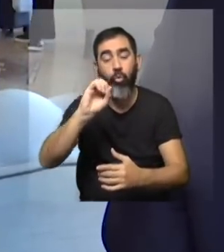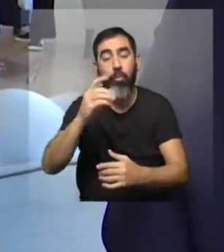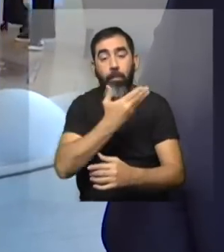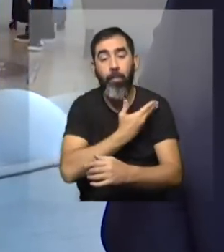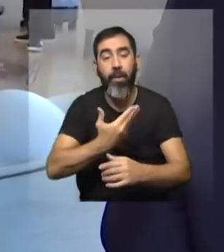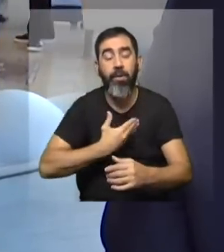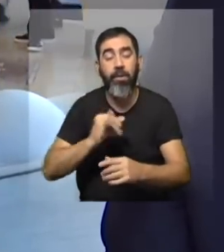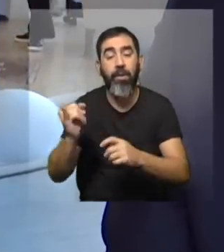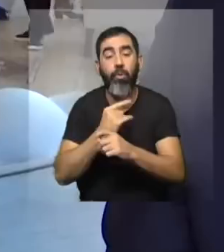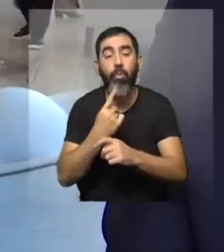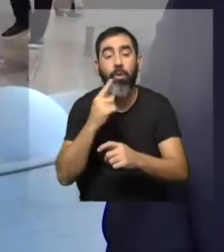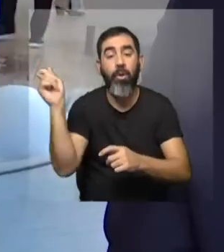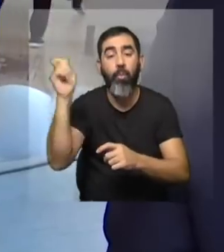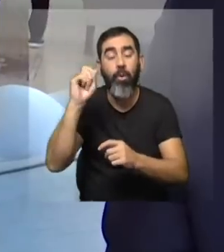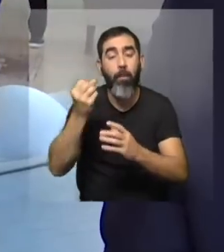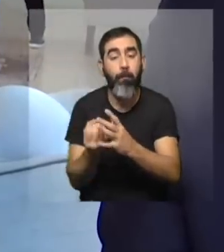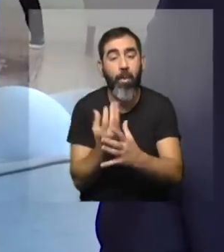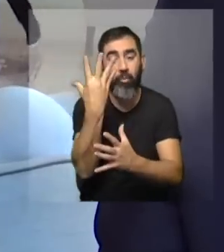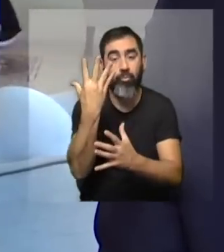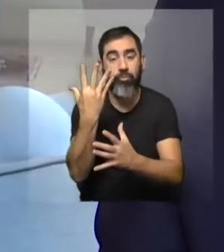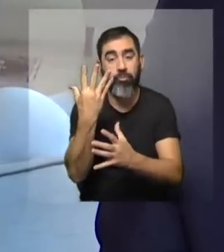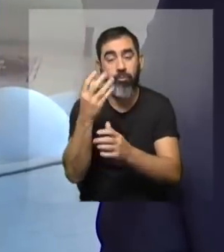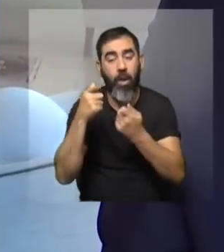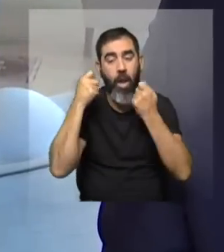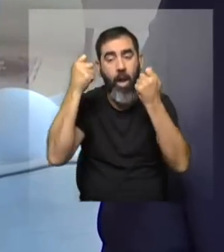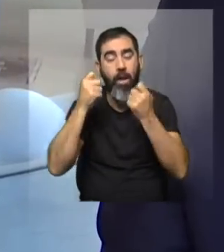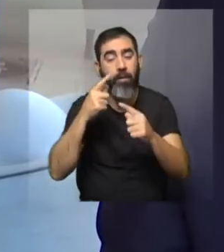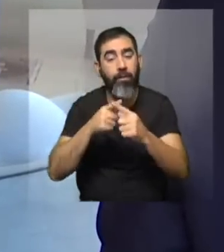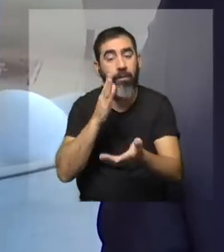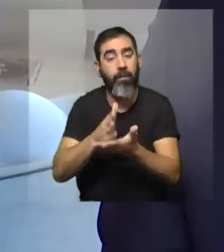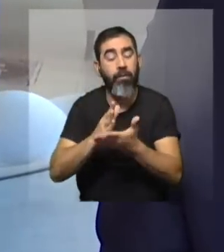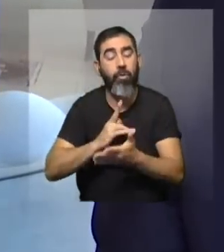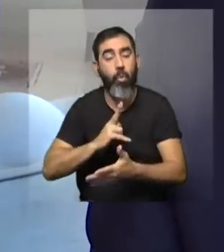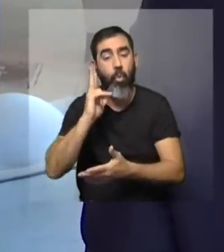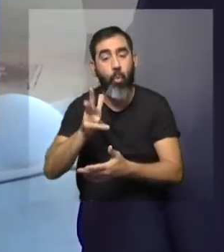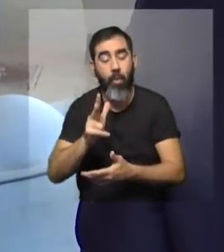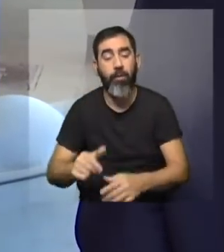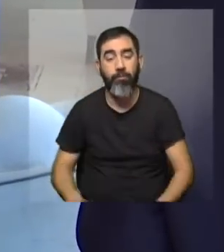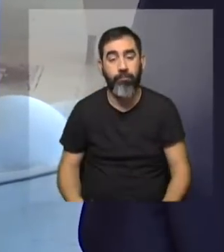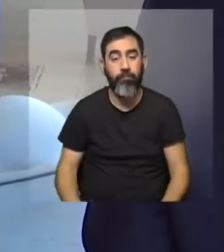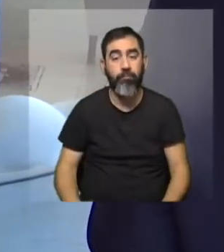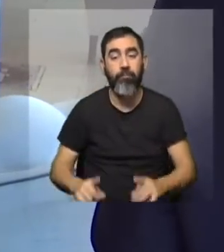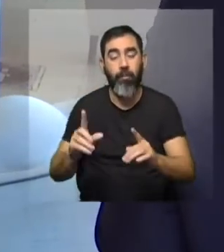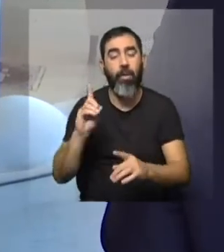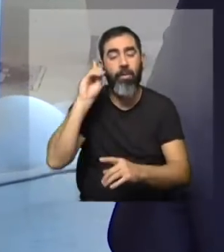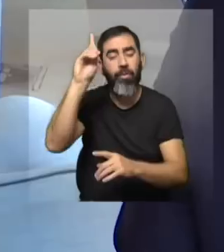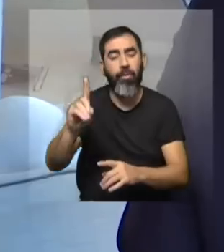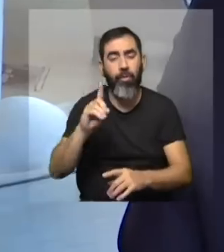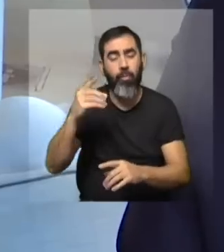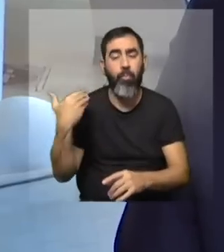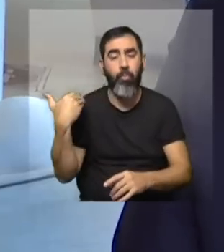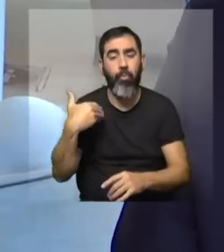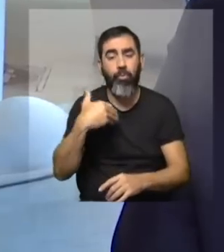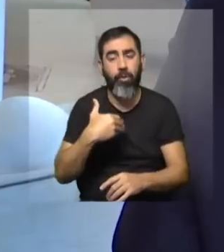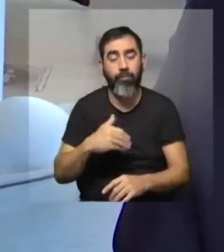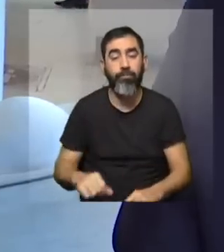de políticas públicas Derechos Humanos del mercosur Bueno un activista por los derechos humanos de larga trayectoria además también fue diputado en Argentina